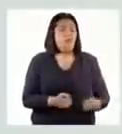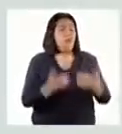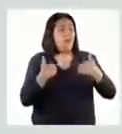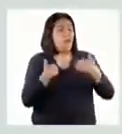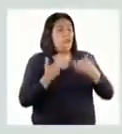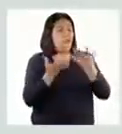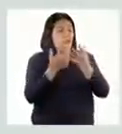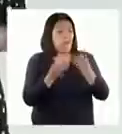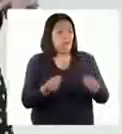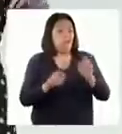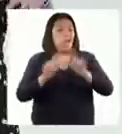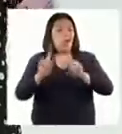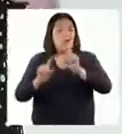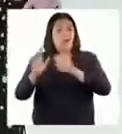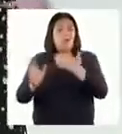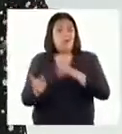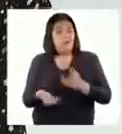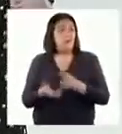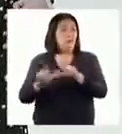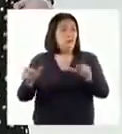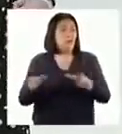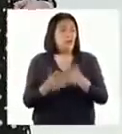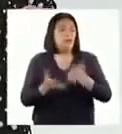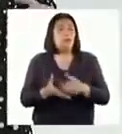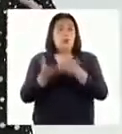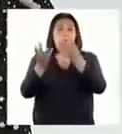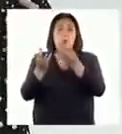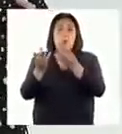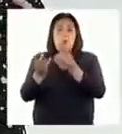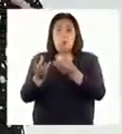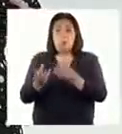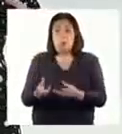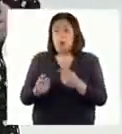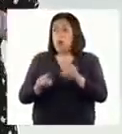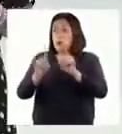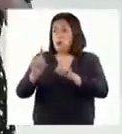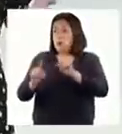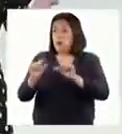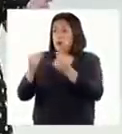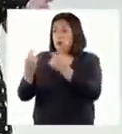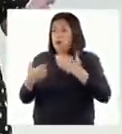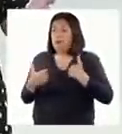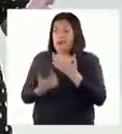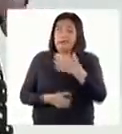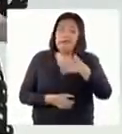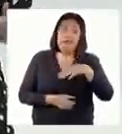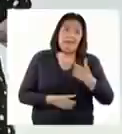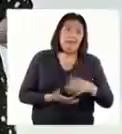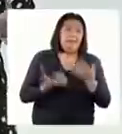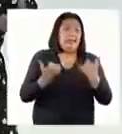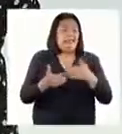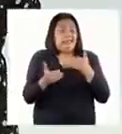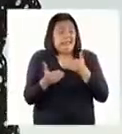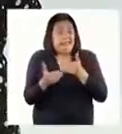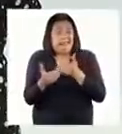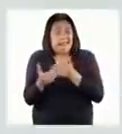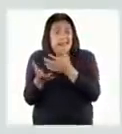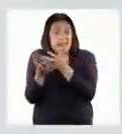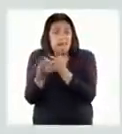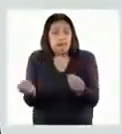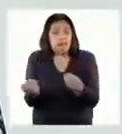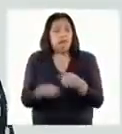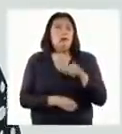en algunas localidades. Esto ha causado la disminución de algunas especies de animales, que muchas de ellas se encuentran al borde de la